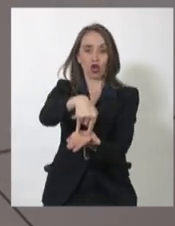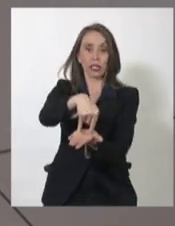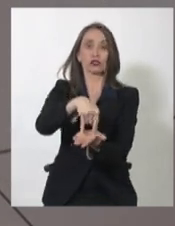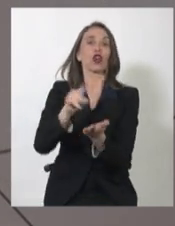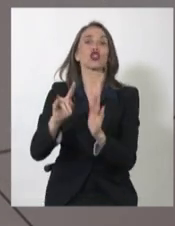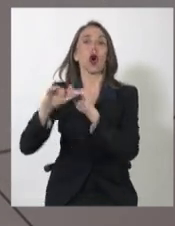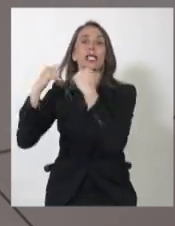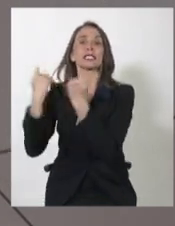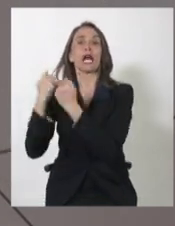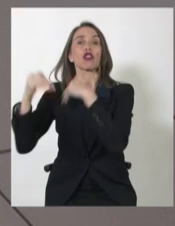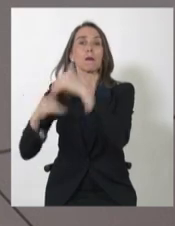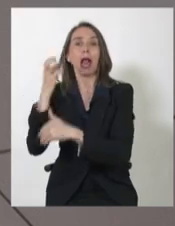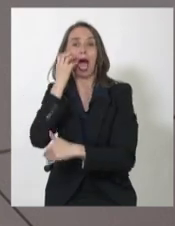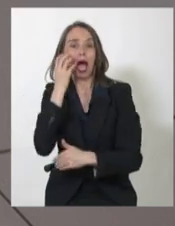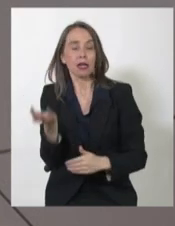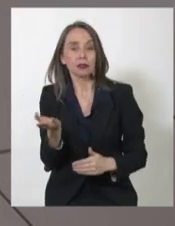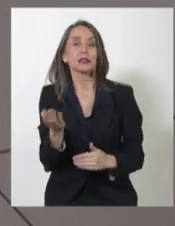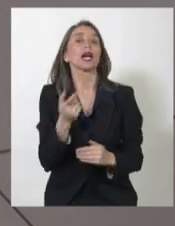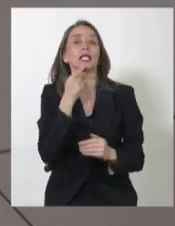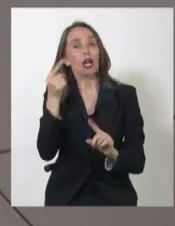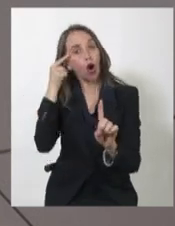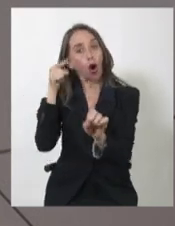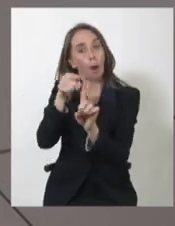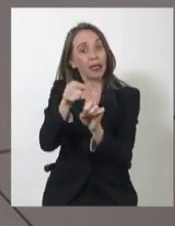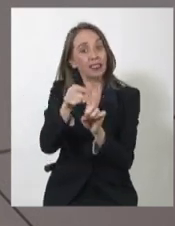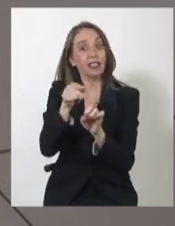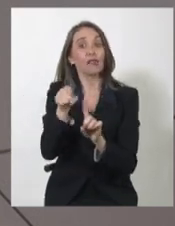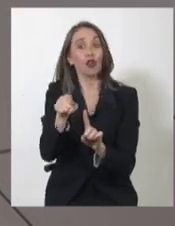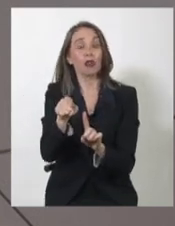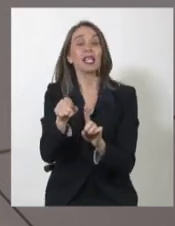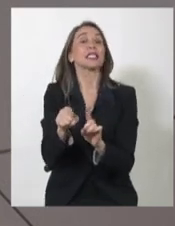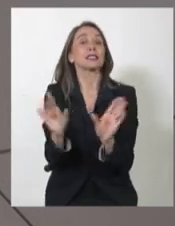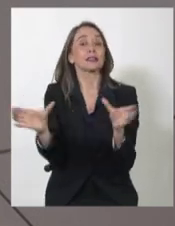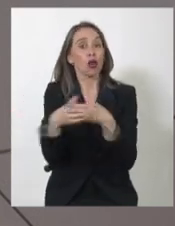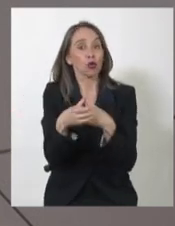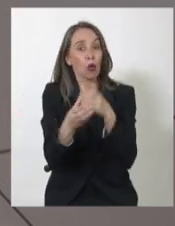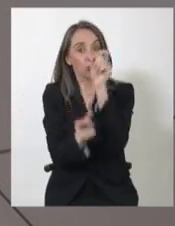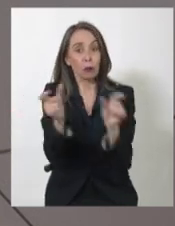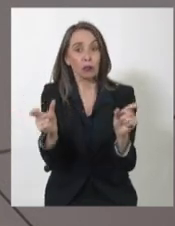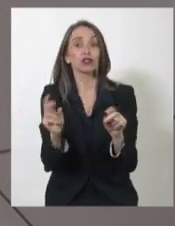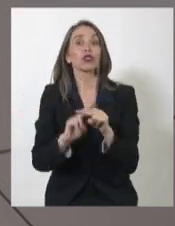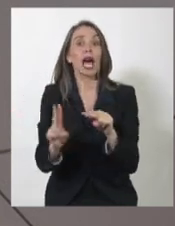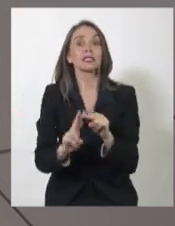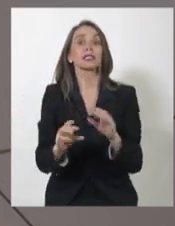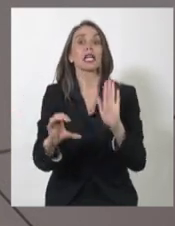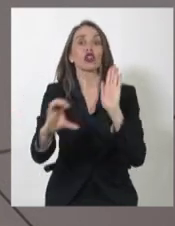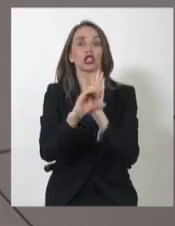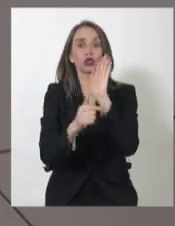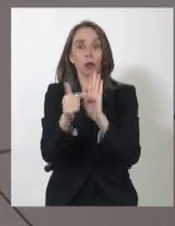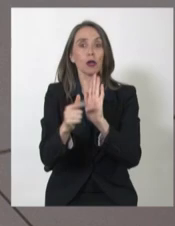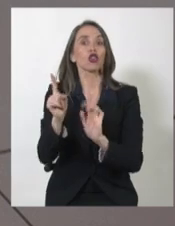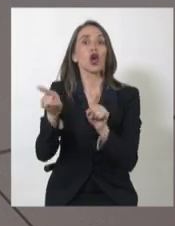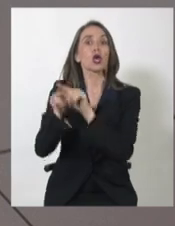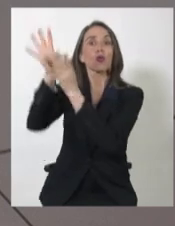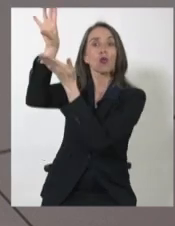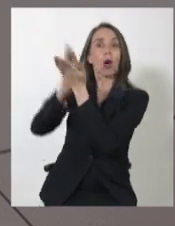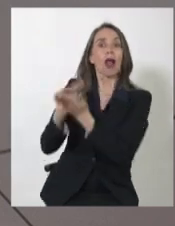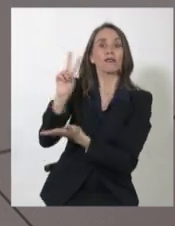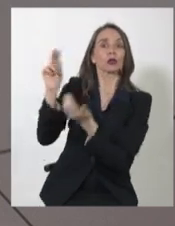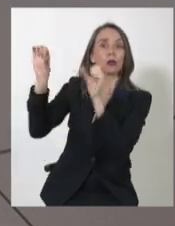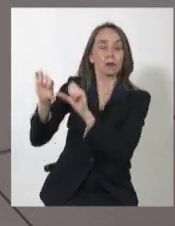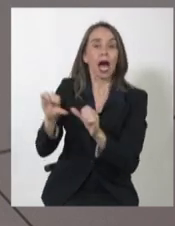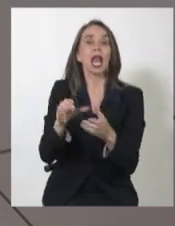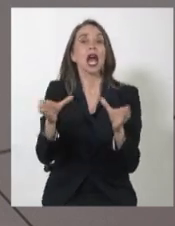una única tarea: hacer una constitución. Y esto es muy importante para no caer en el demonio de Venezuela. Ese congreso